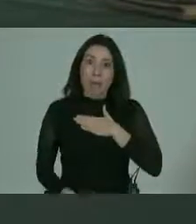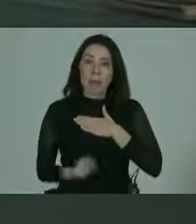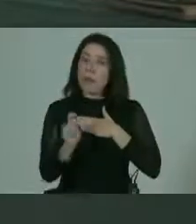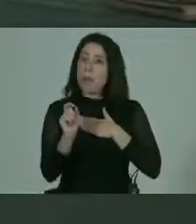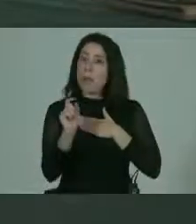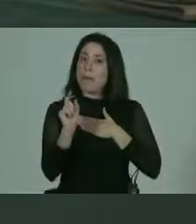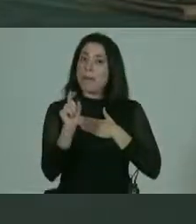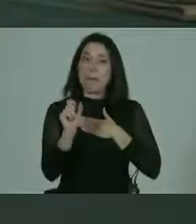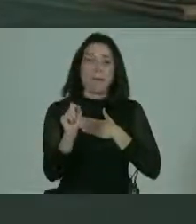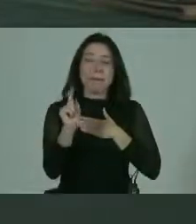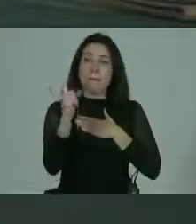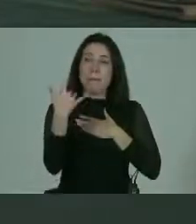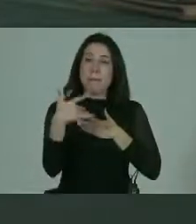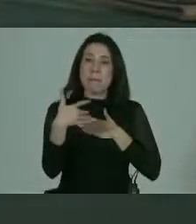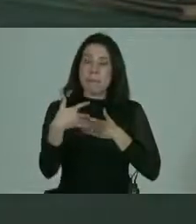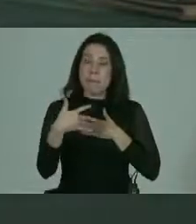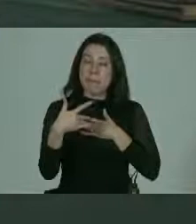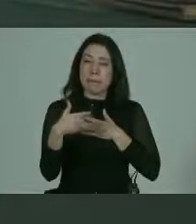principio